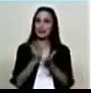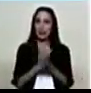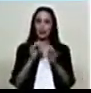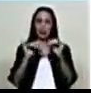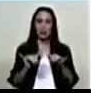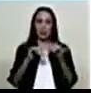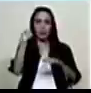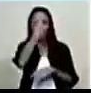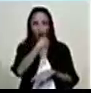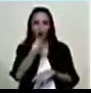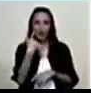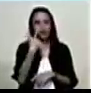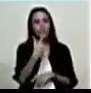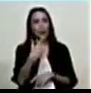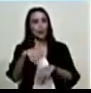en su rostro,